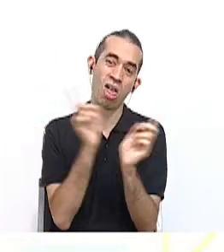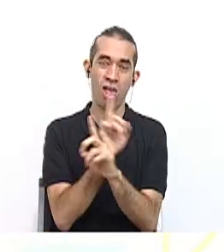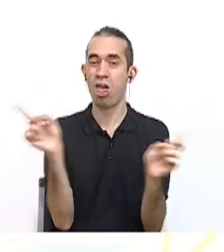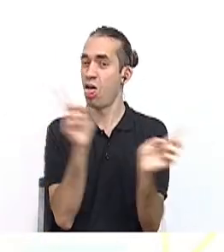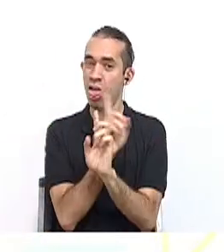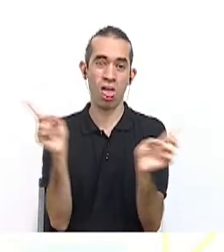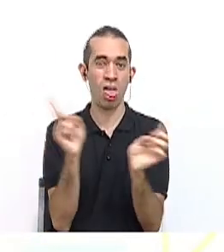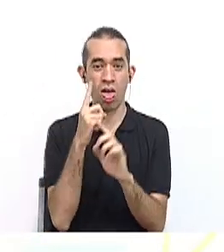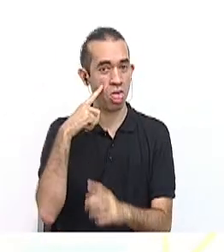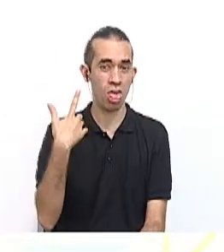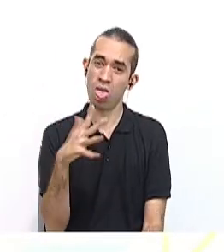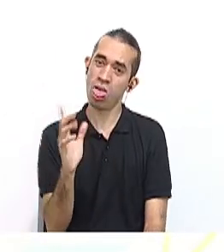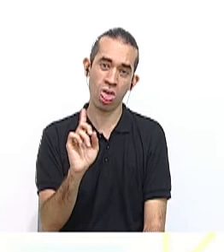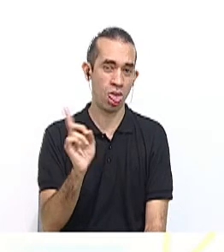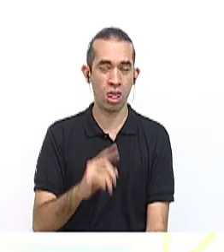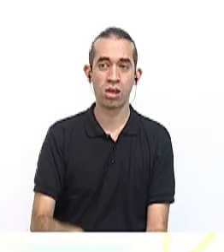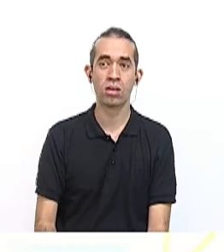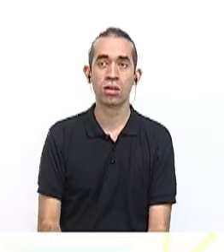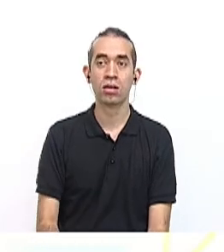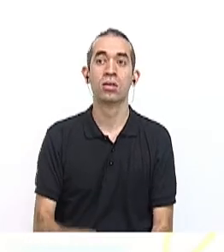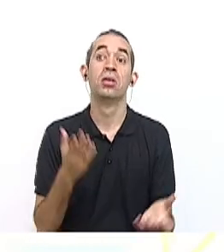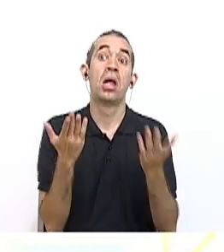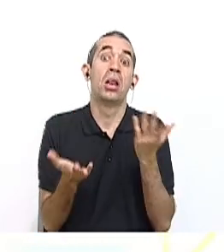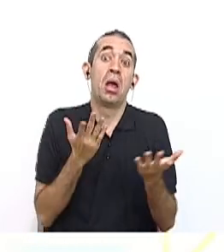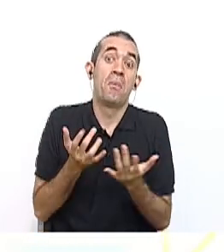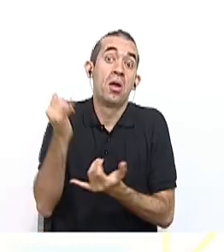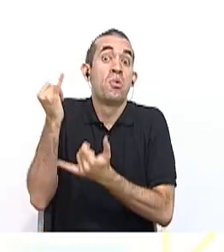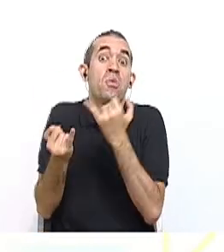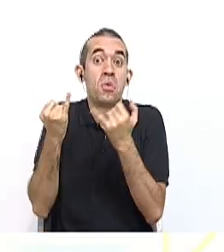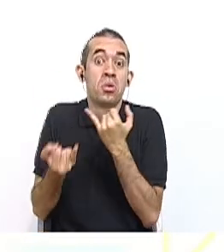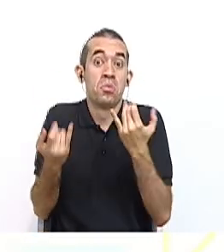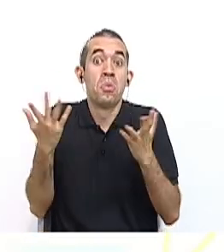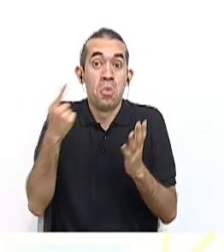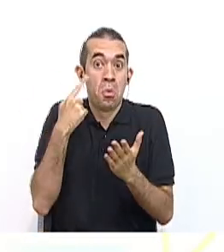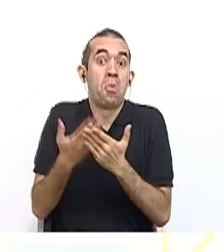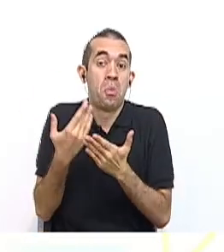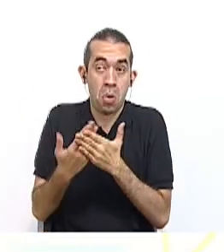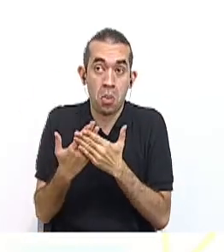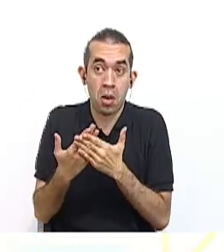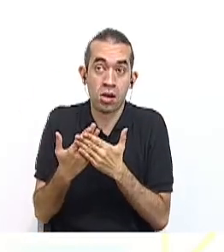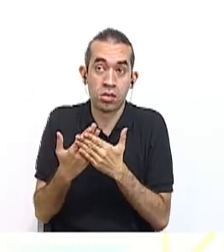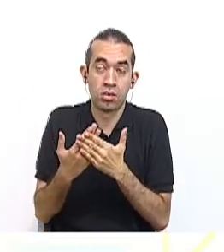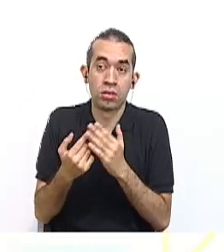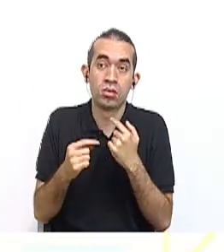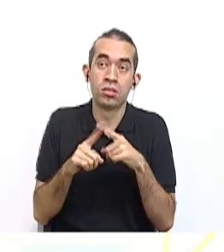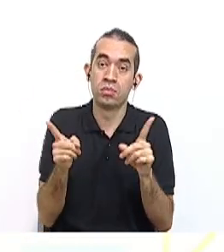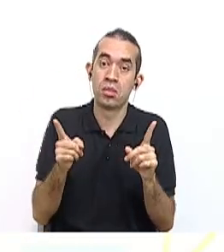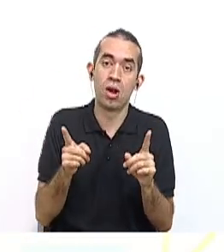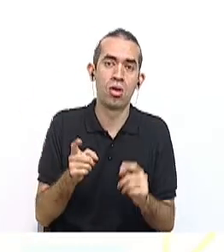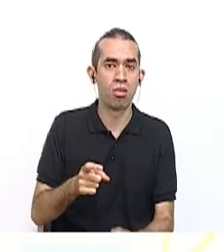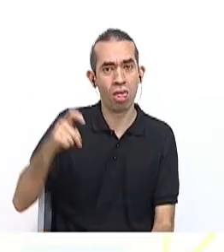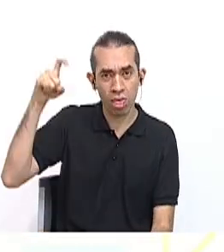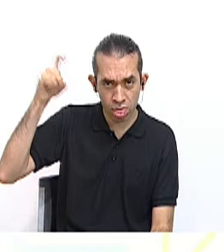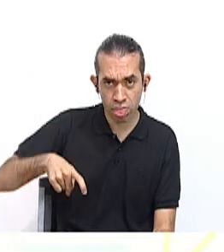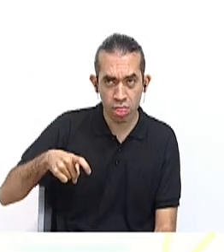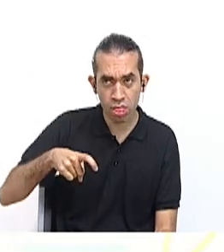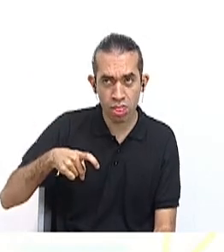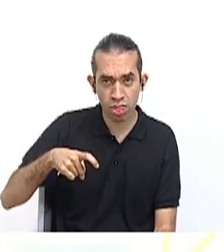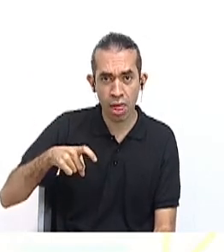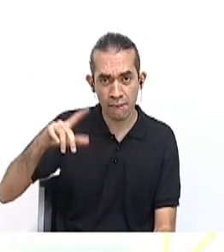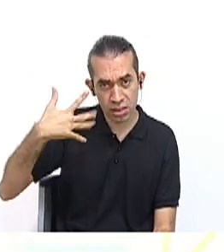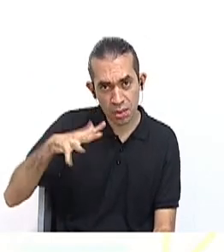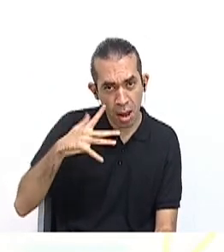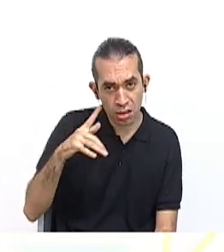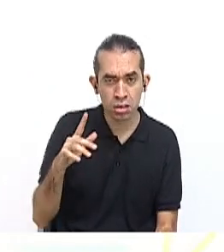Tampoco son semejantes. Tal vez en el tercer intento. Sin embargo, no necesariamente tendrían que